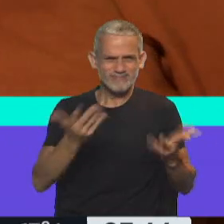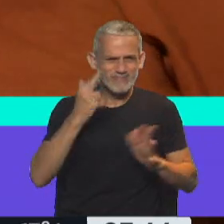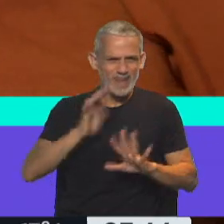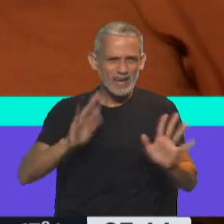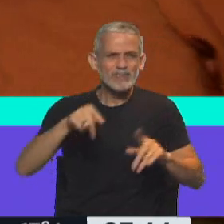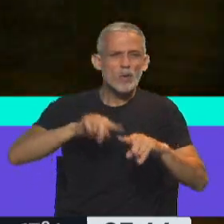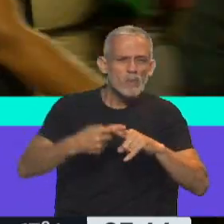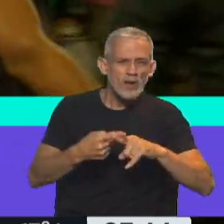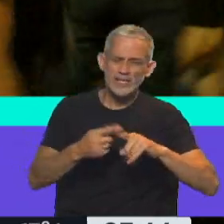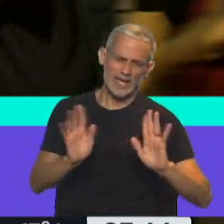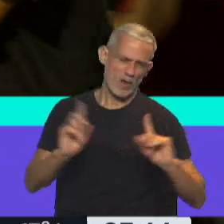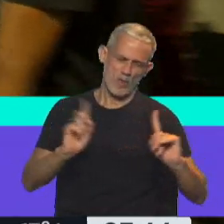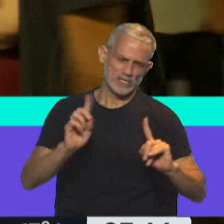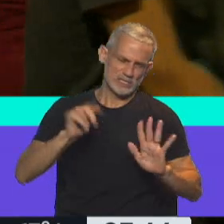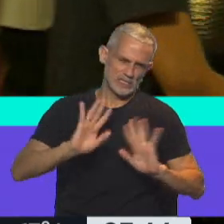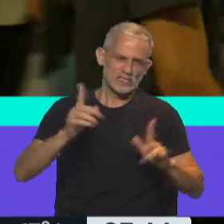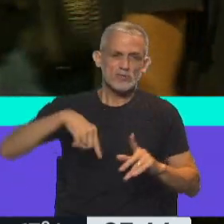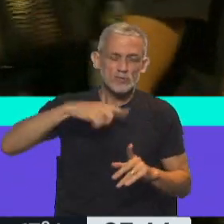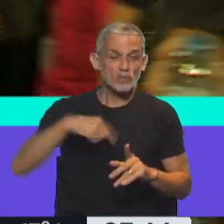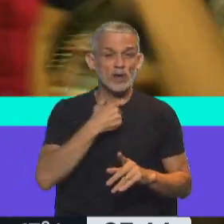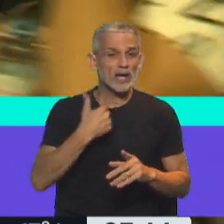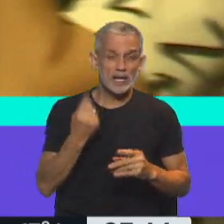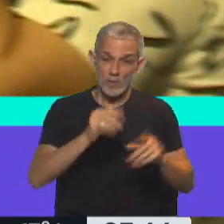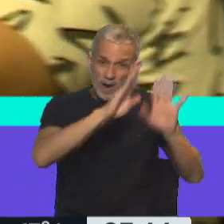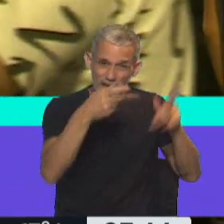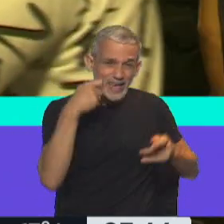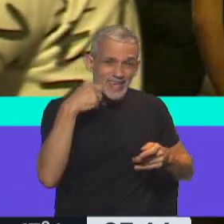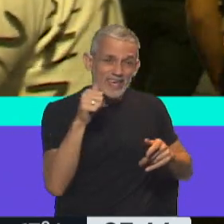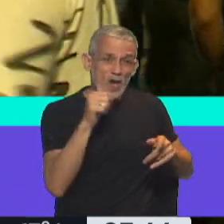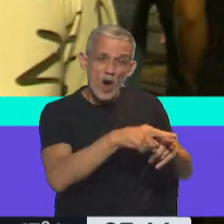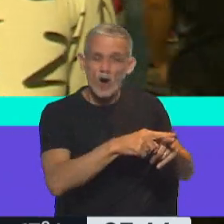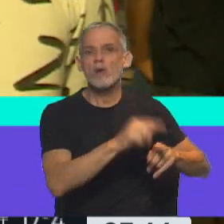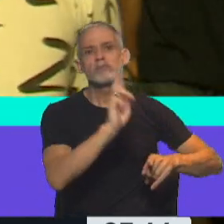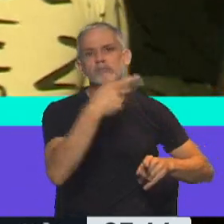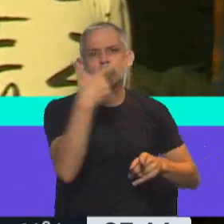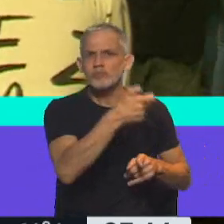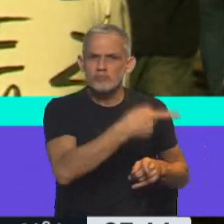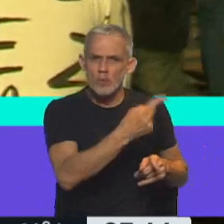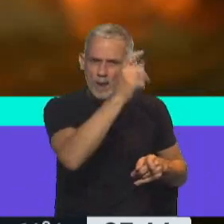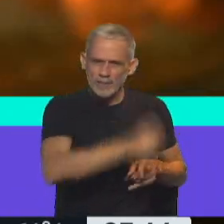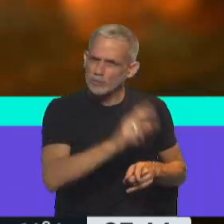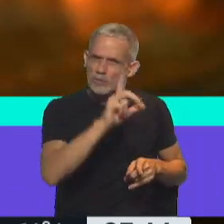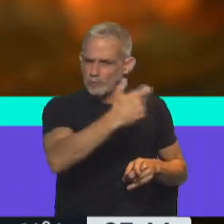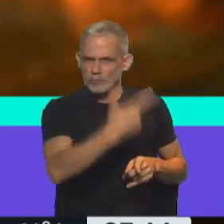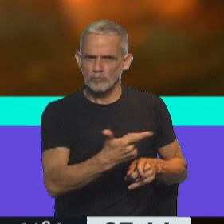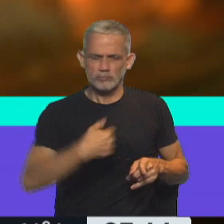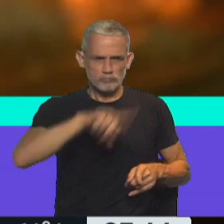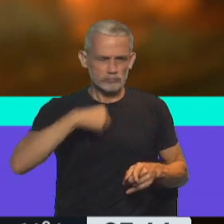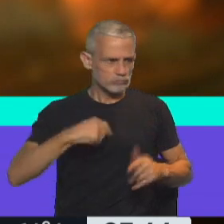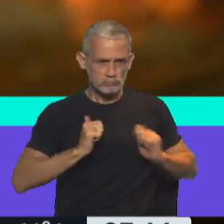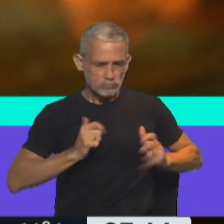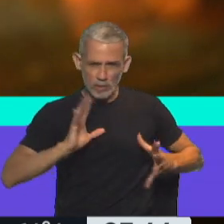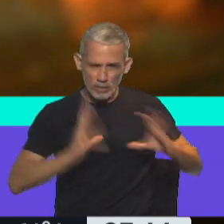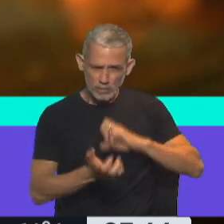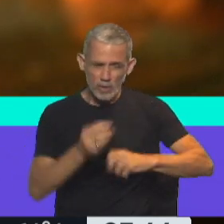esto no se trata de política, esto se trata de que acá en ese kiosco que está ahí mataron a una persona. Y nos dejaron a todos nosotros